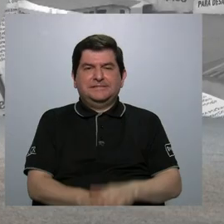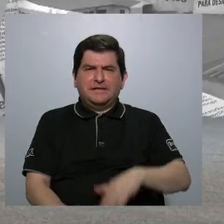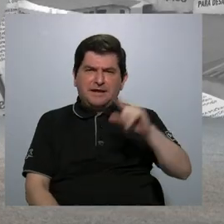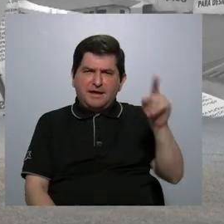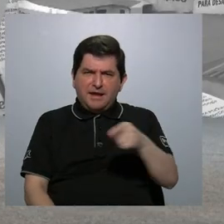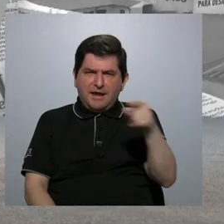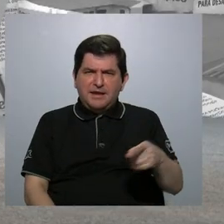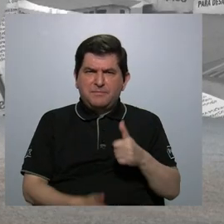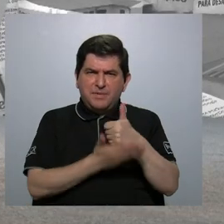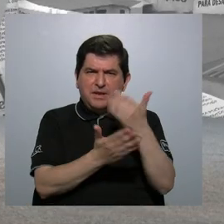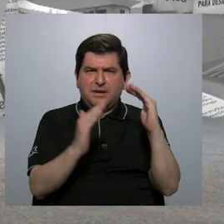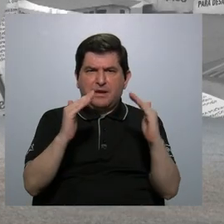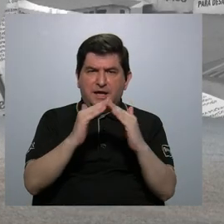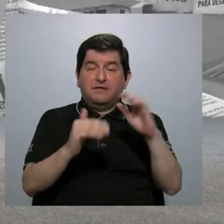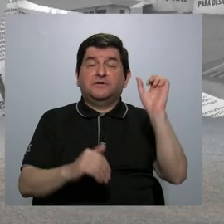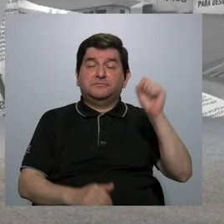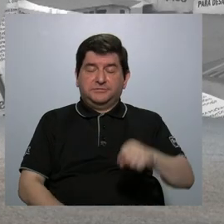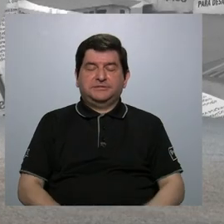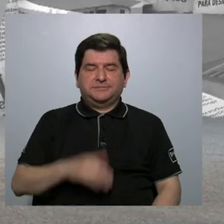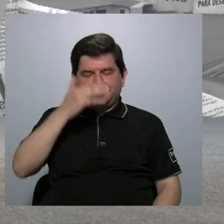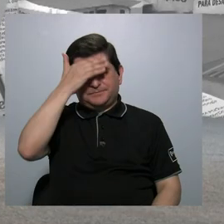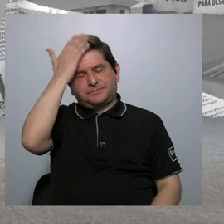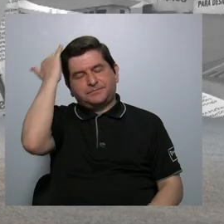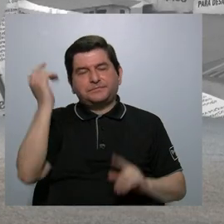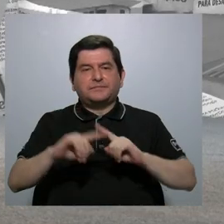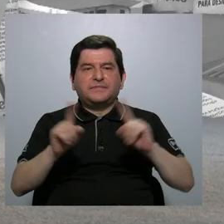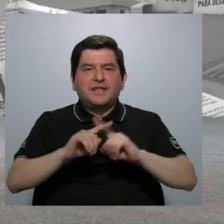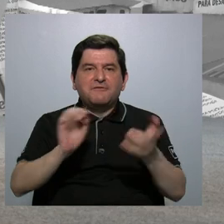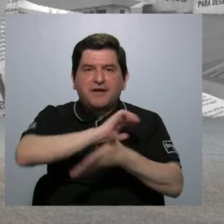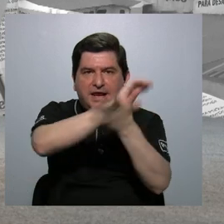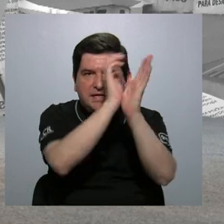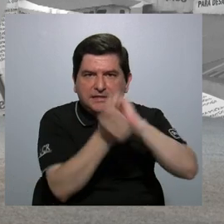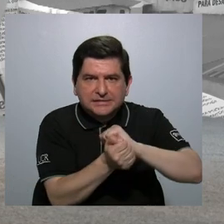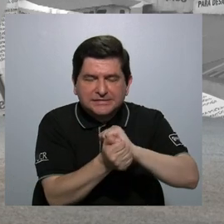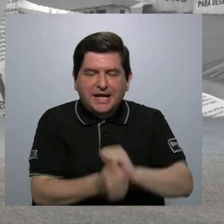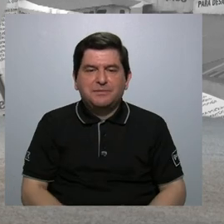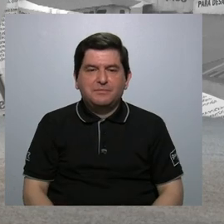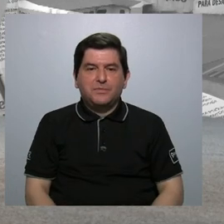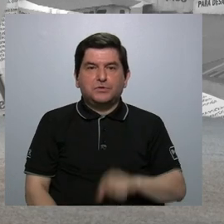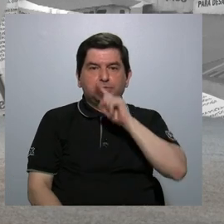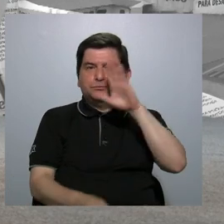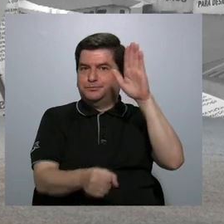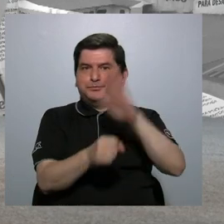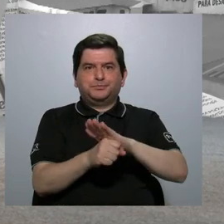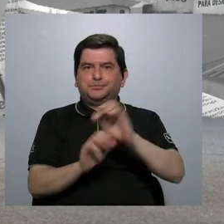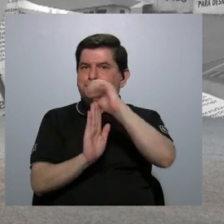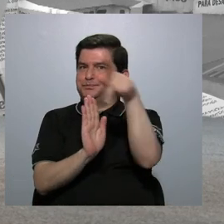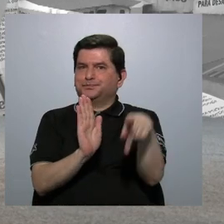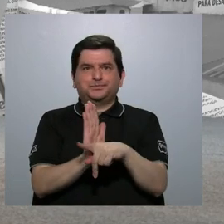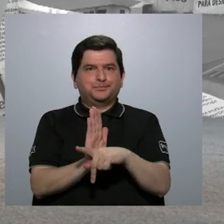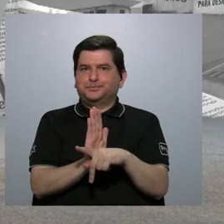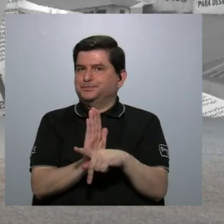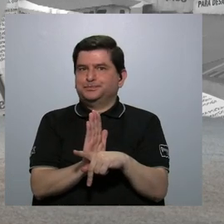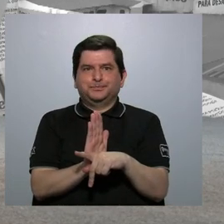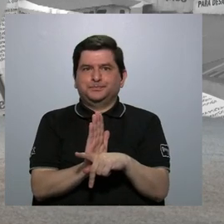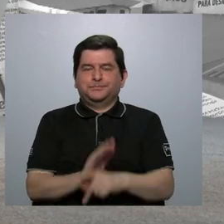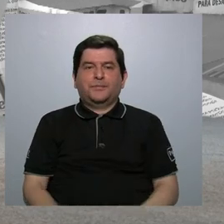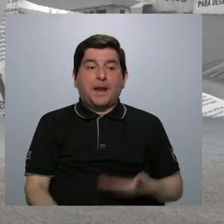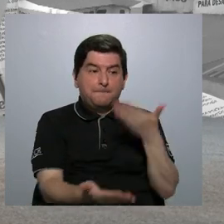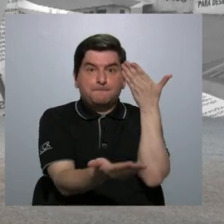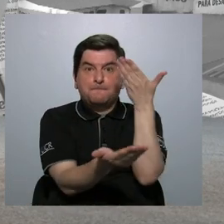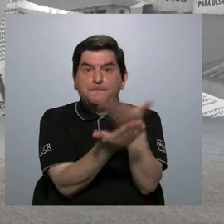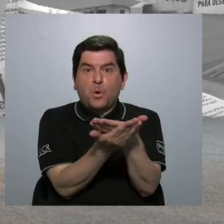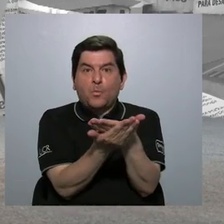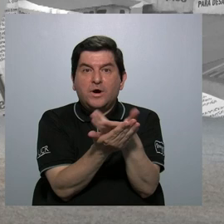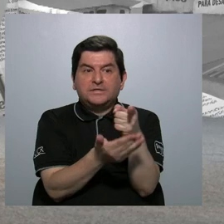eliminaba el bono inclusive. Sí, o sea, hacía unos cambios que en realidad hasta eran inconstitucionales, entonces, bueno, la propuesta